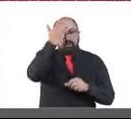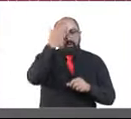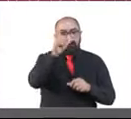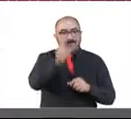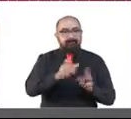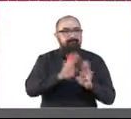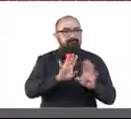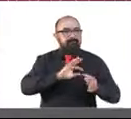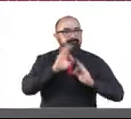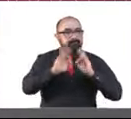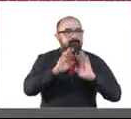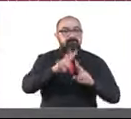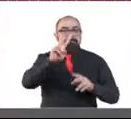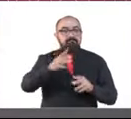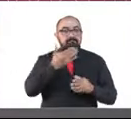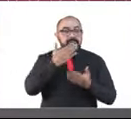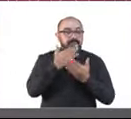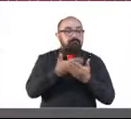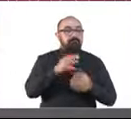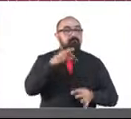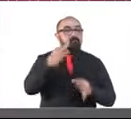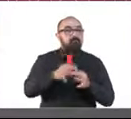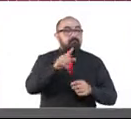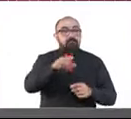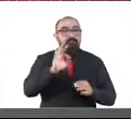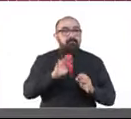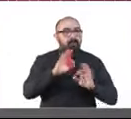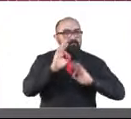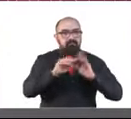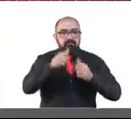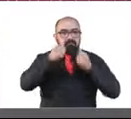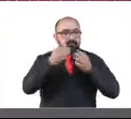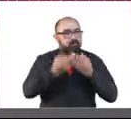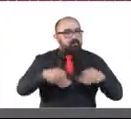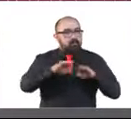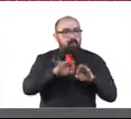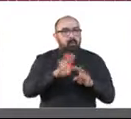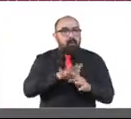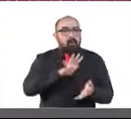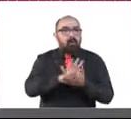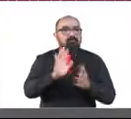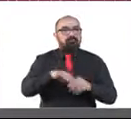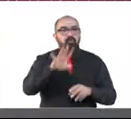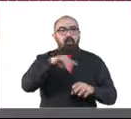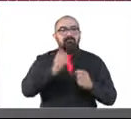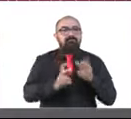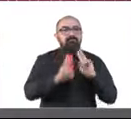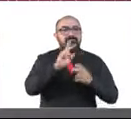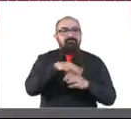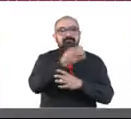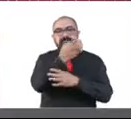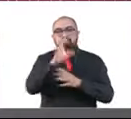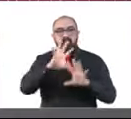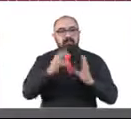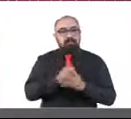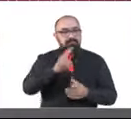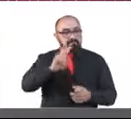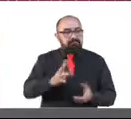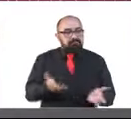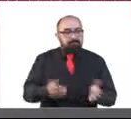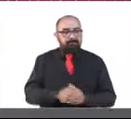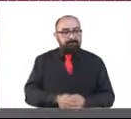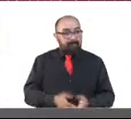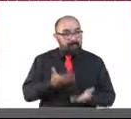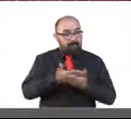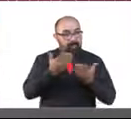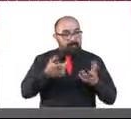pues cambian definitivamente la vida de compañeros y compañeras. Y ahora sí, entrando en materia del tema que nos